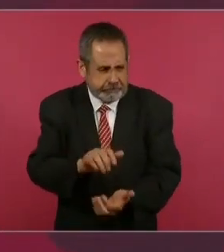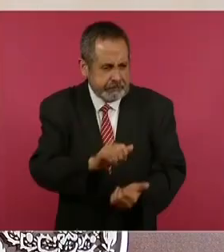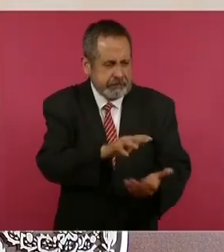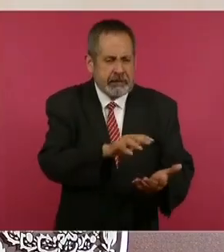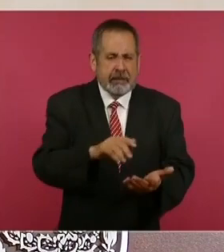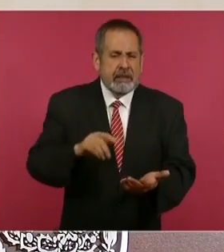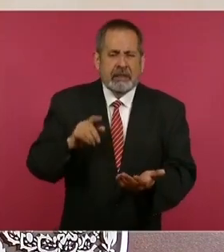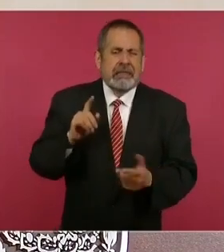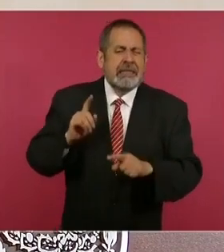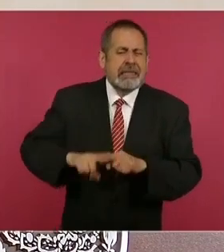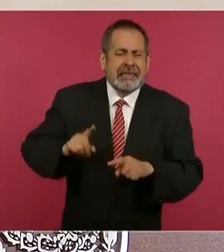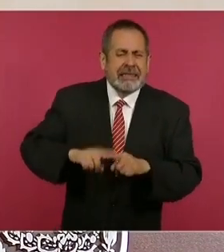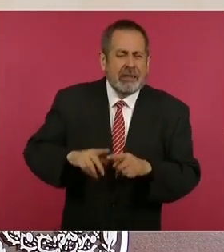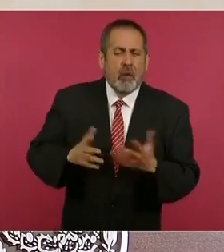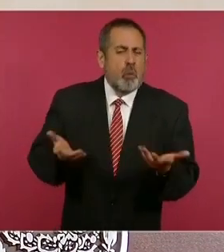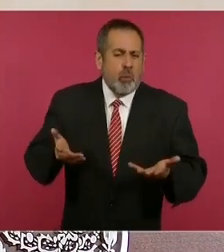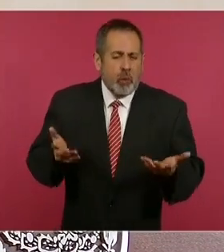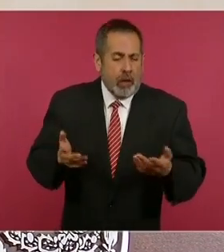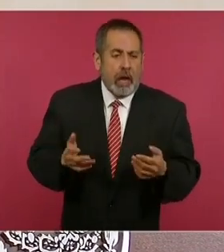enseres domésticos.